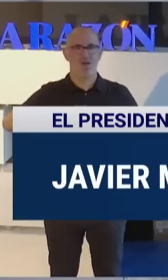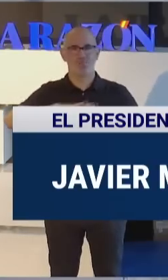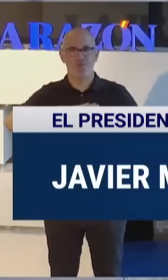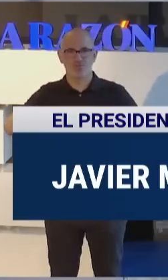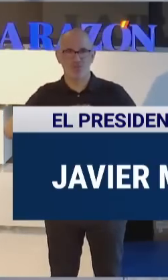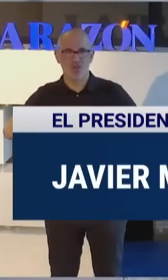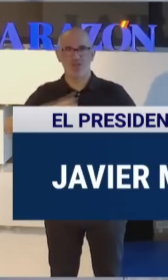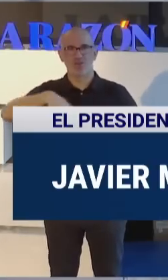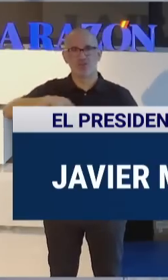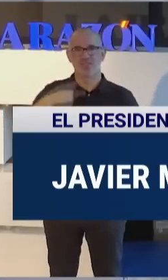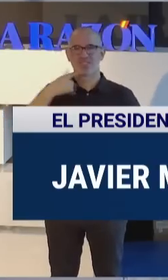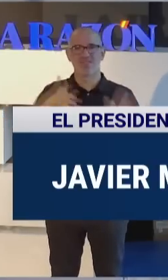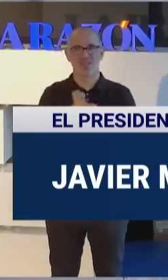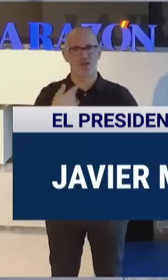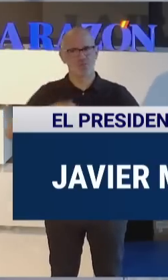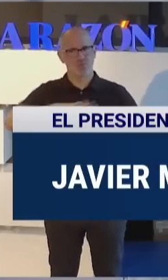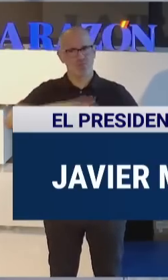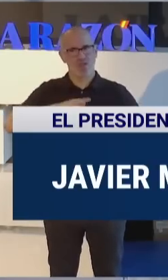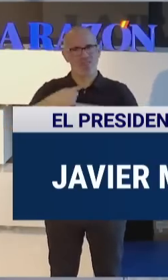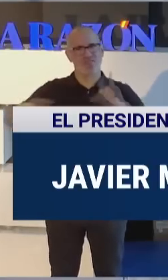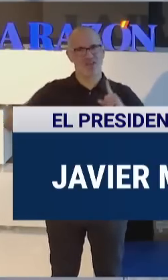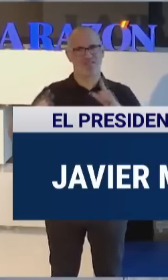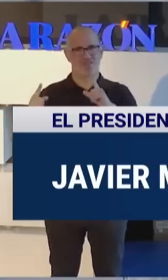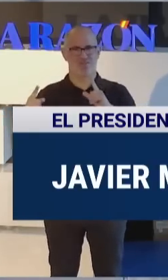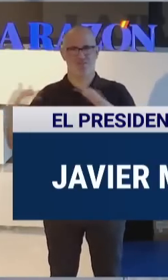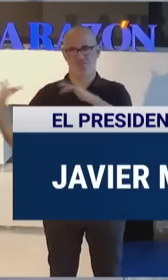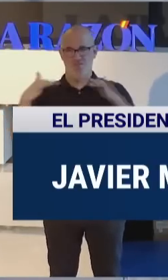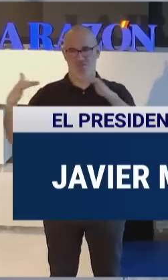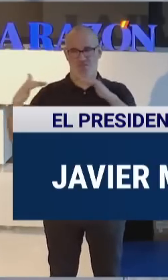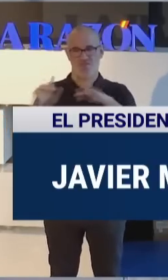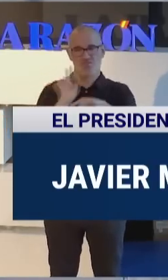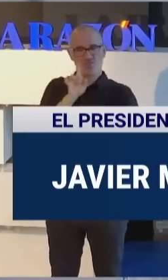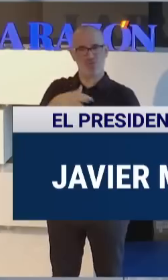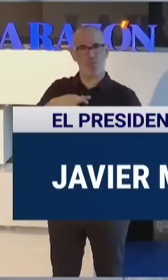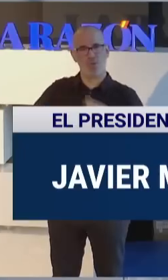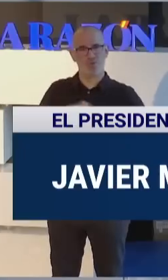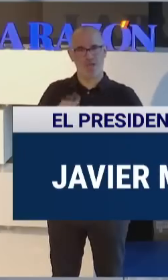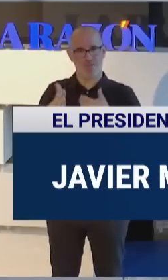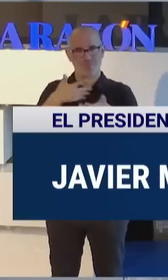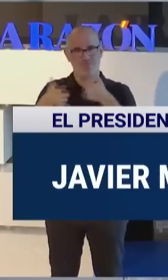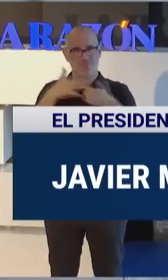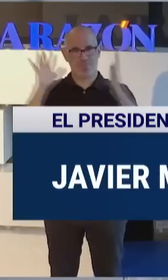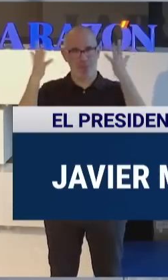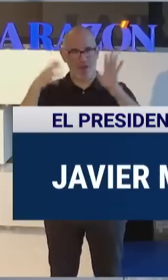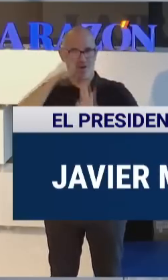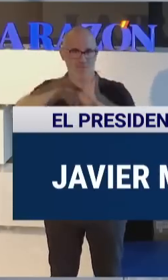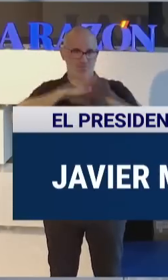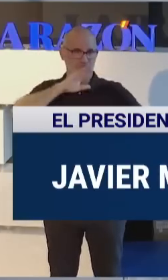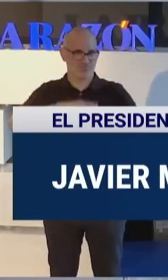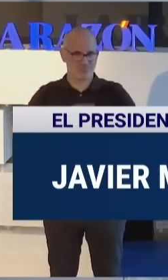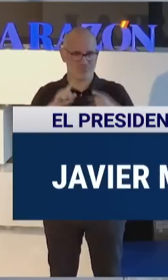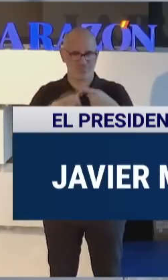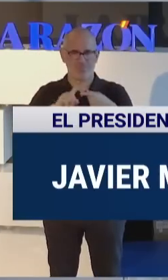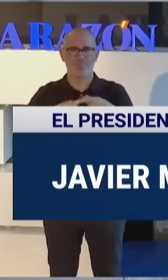viste distinto que el resto de los jugadores. Es el único que lo puede usar las manos dentro del reglamento, es el